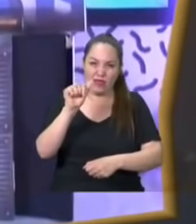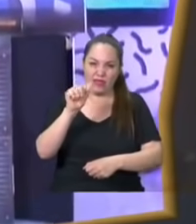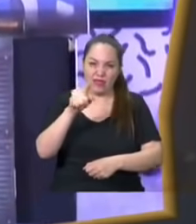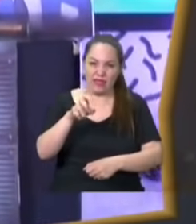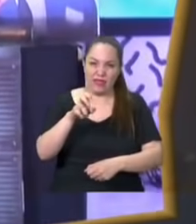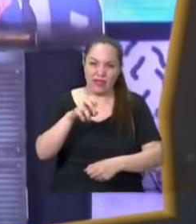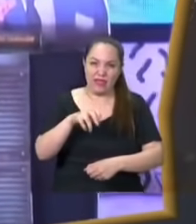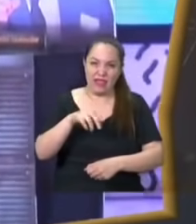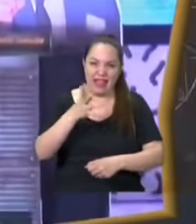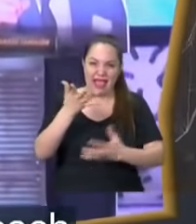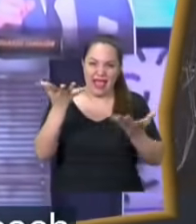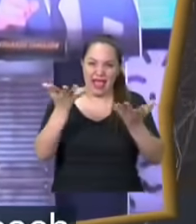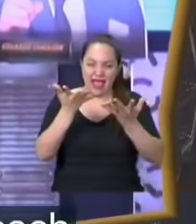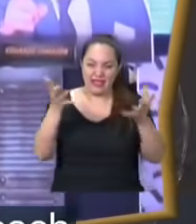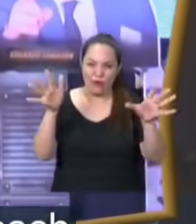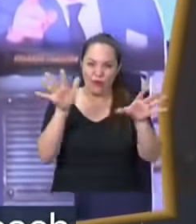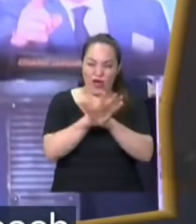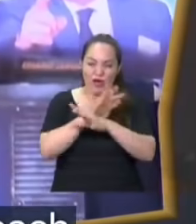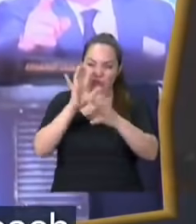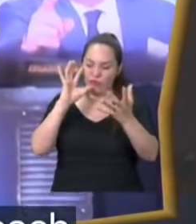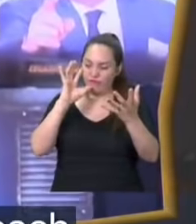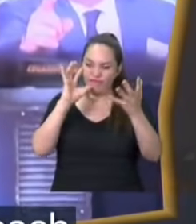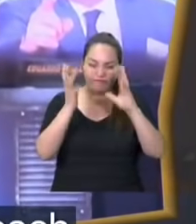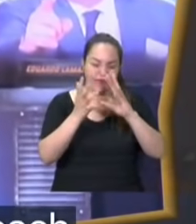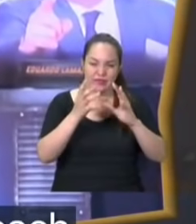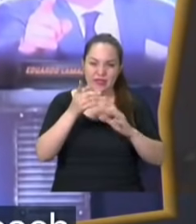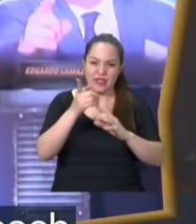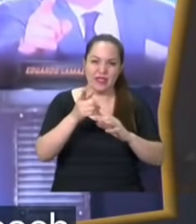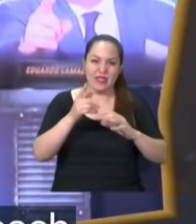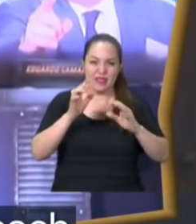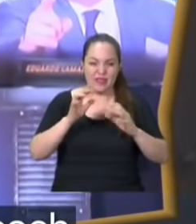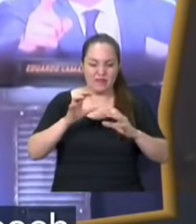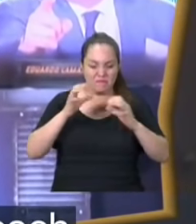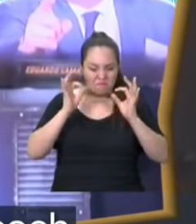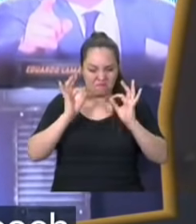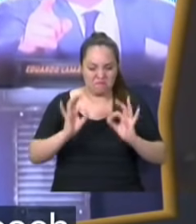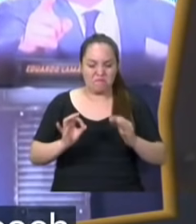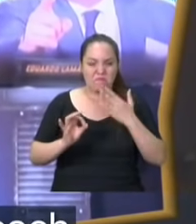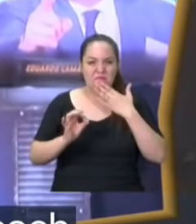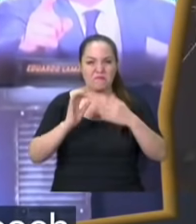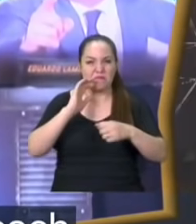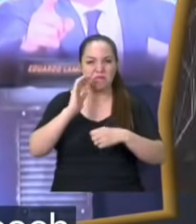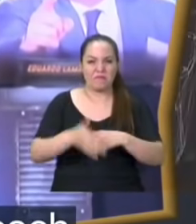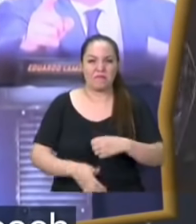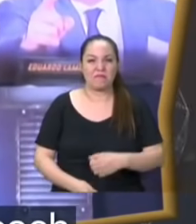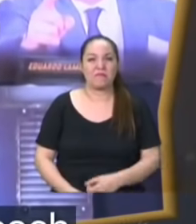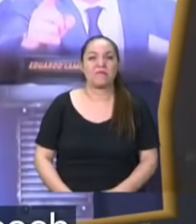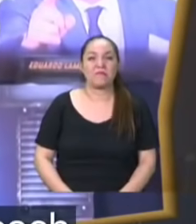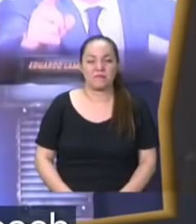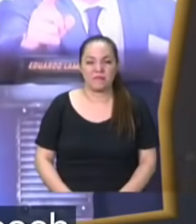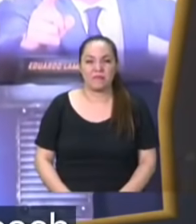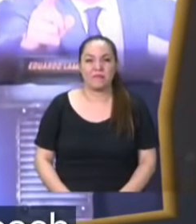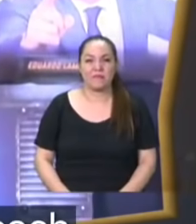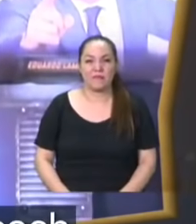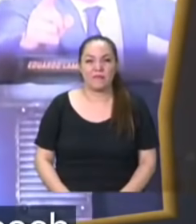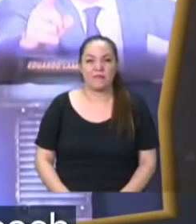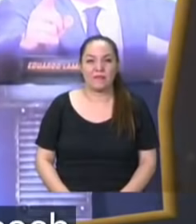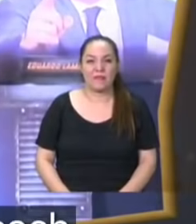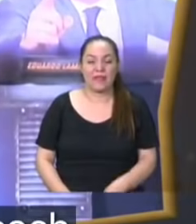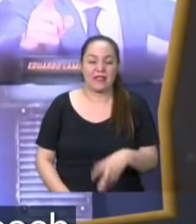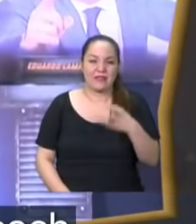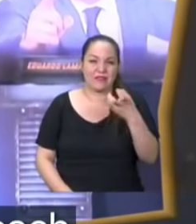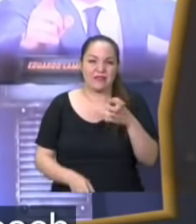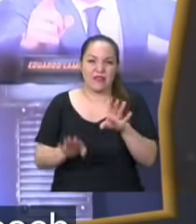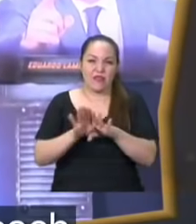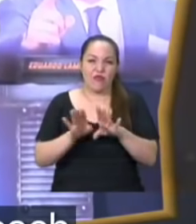cambio, un giro para un cierre espectacular. Sí, señor, así es. Y bueno, vaya manera